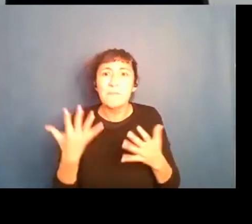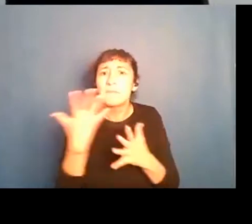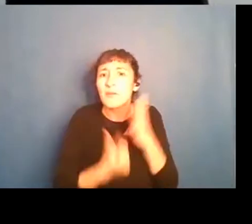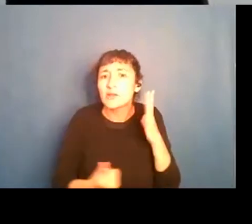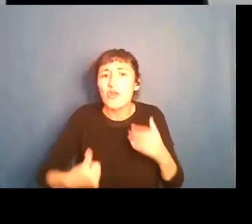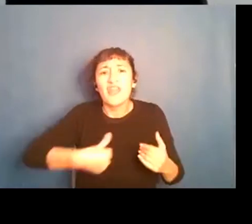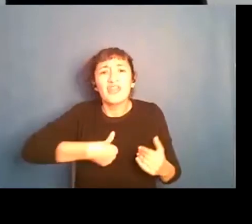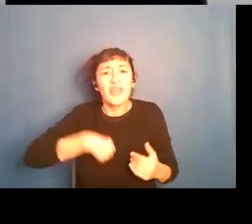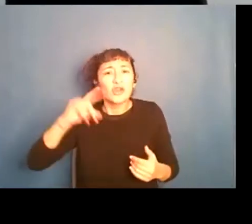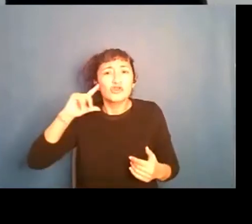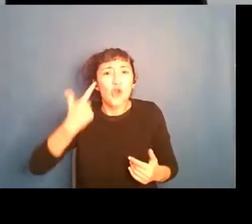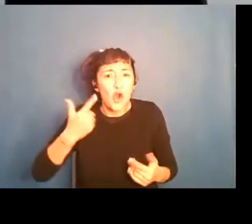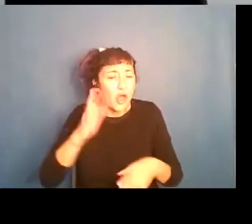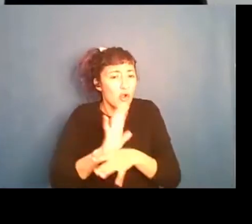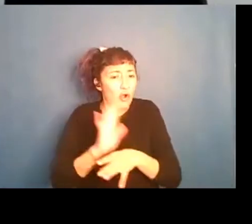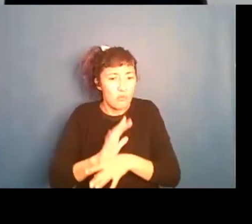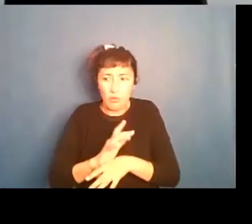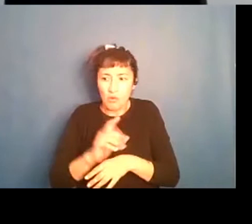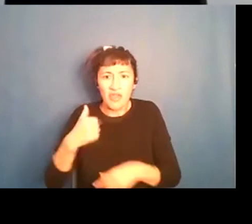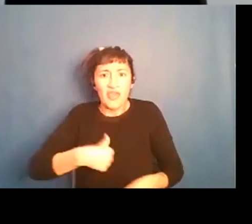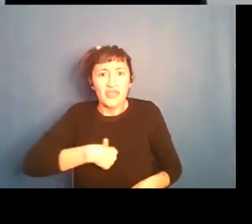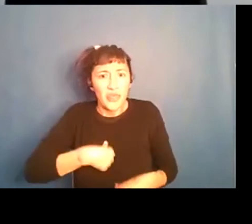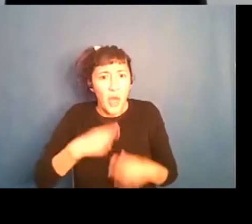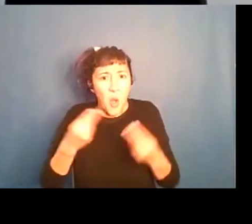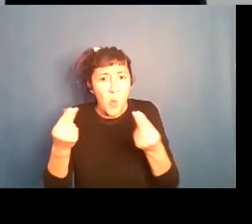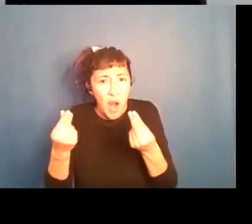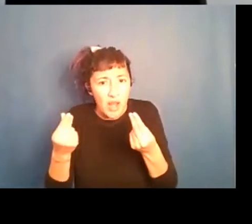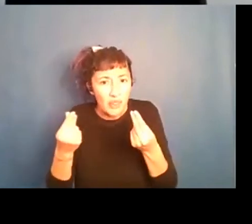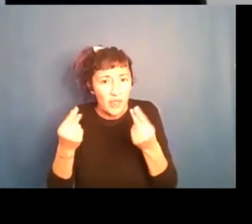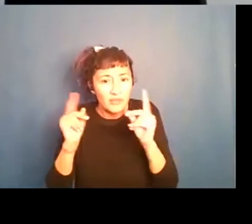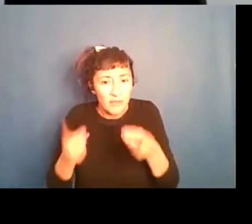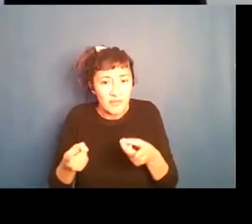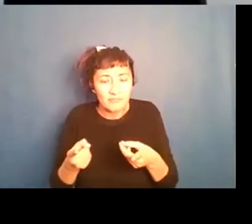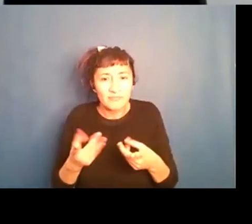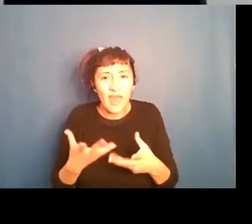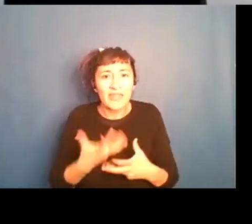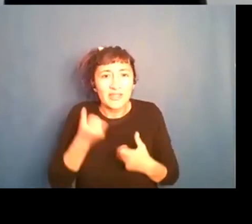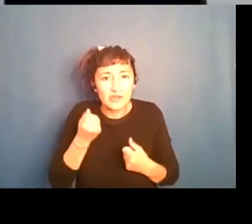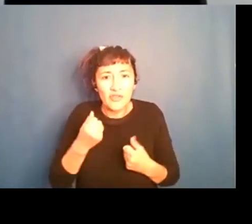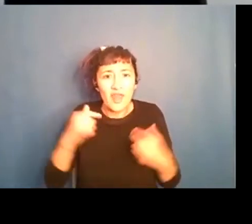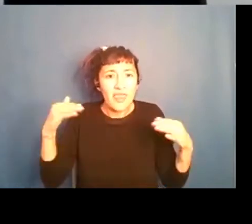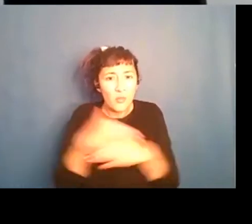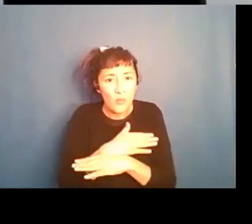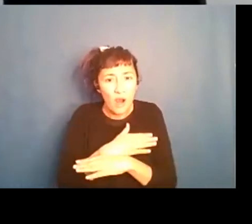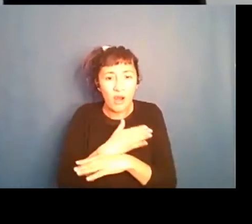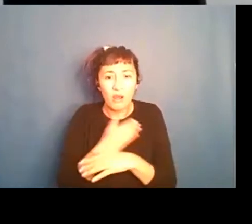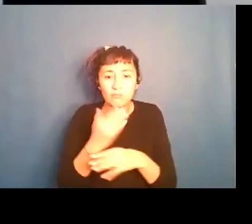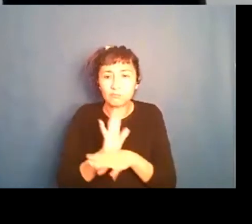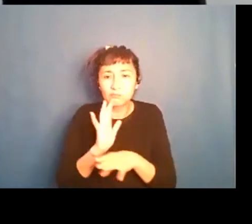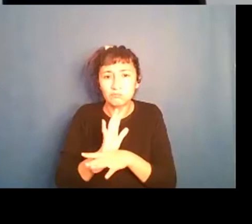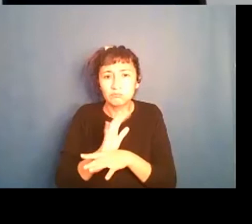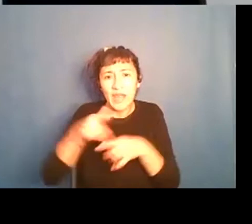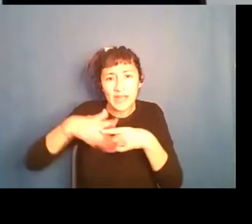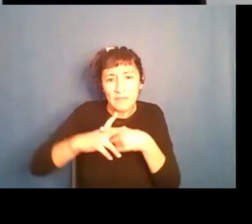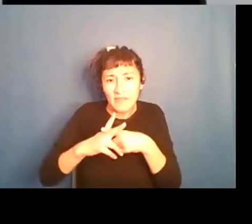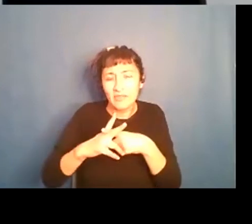válida y con la adquisición del lenguaje como herramienta de empoderamiento. Es una negación